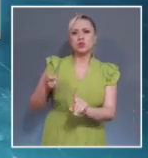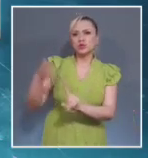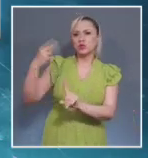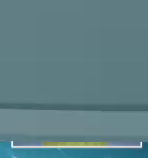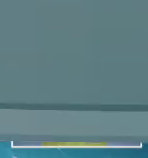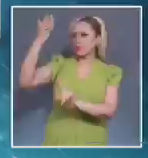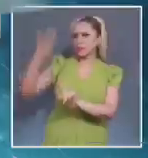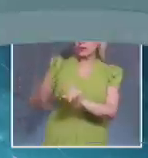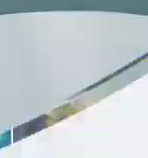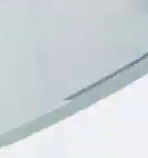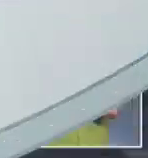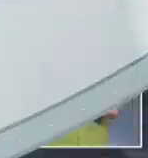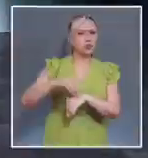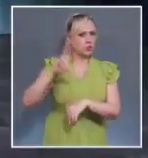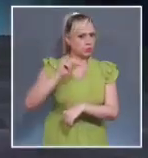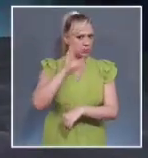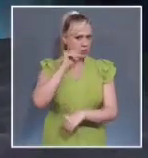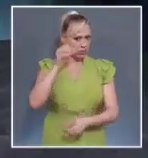judicial.